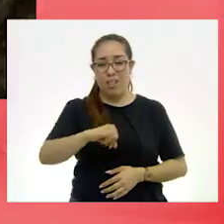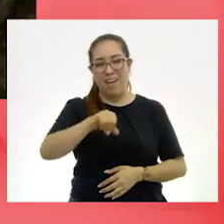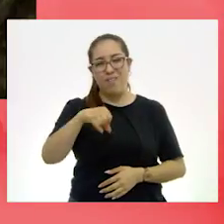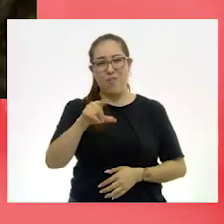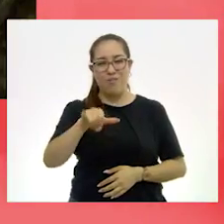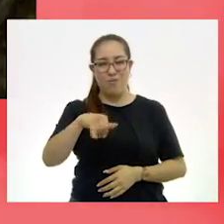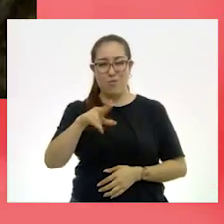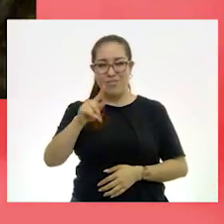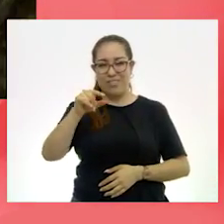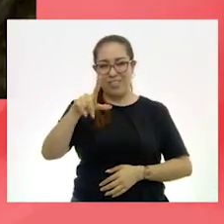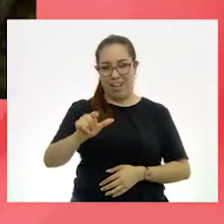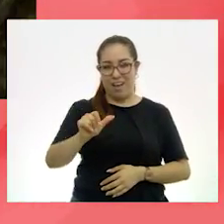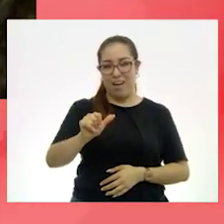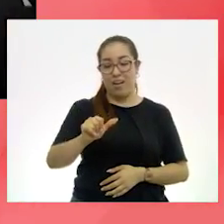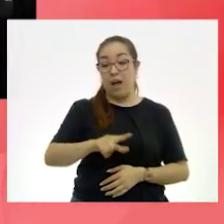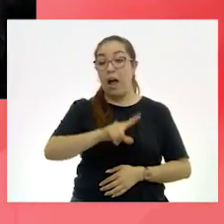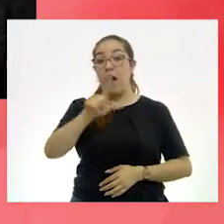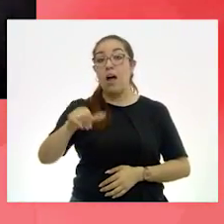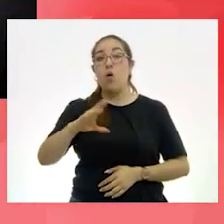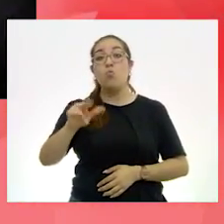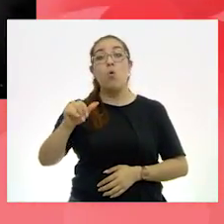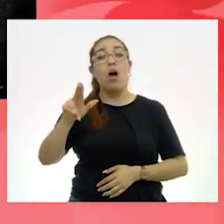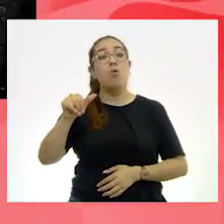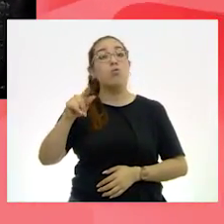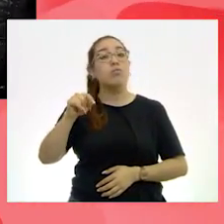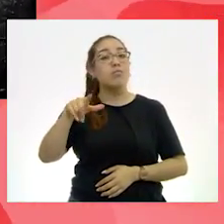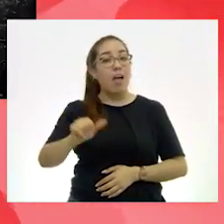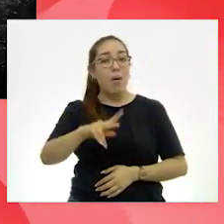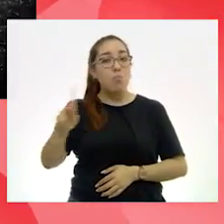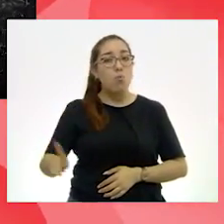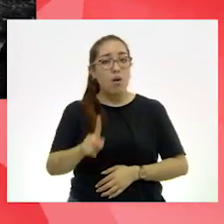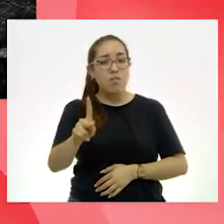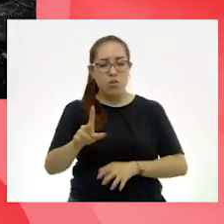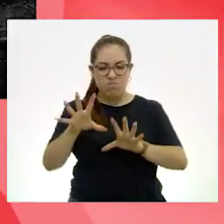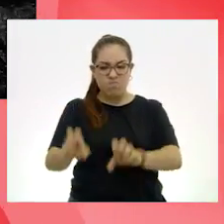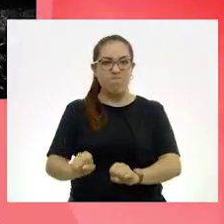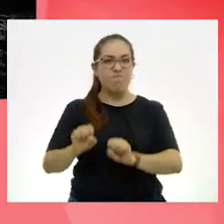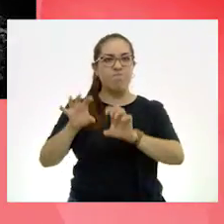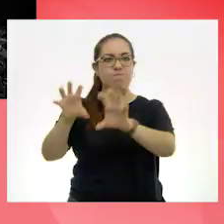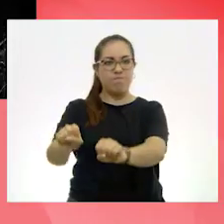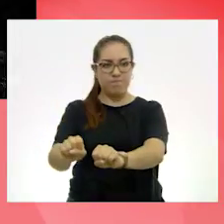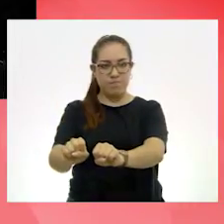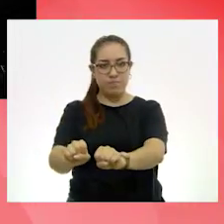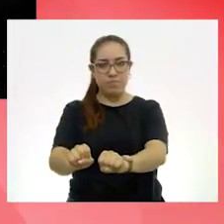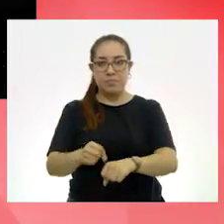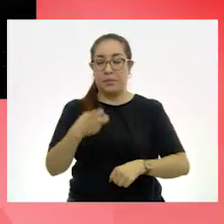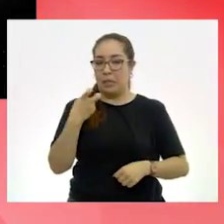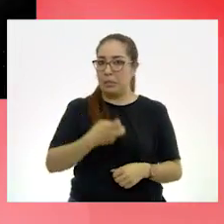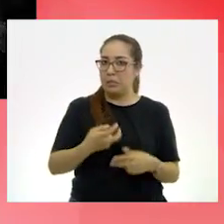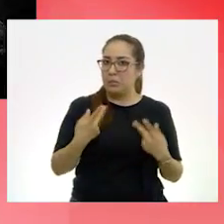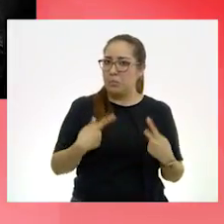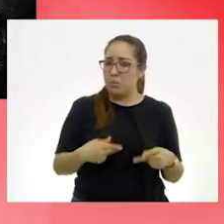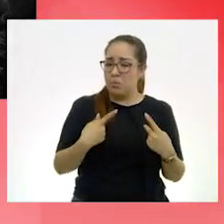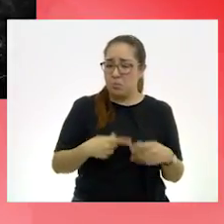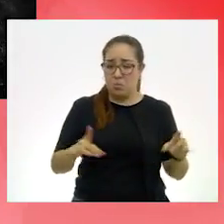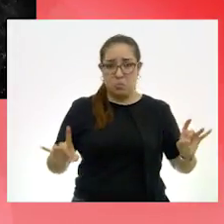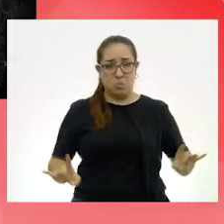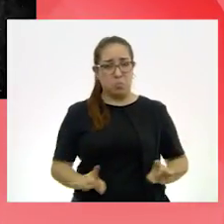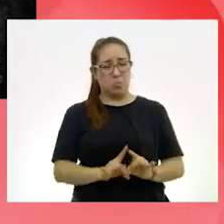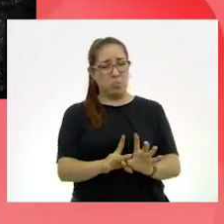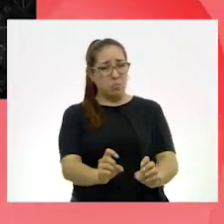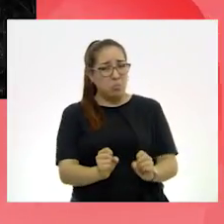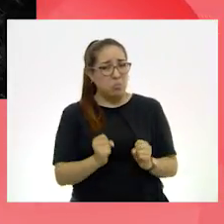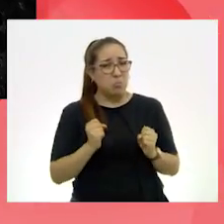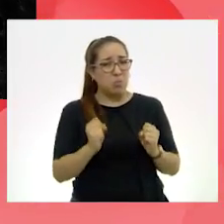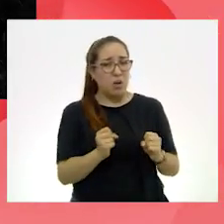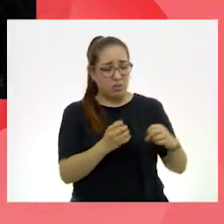A las 10 semanas tomaron Cuautla. Lo interesante entonces es ver que este levantamiento multitudinario, estas insurrecciones móviles,